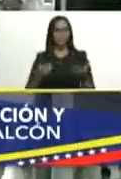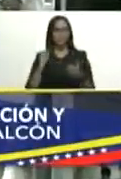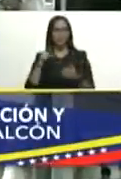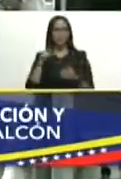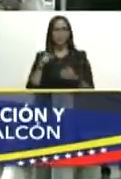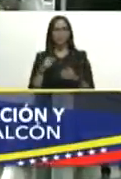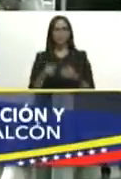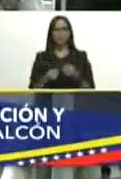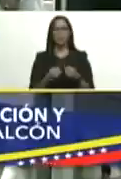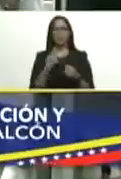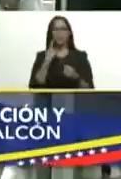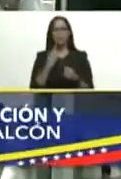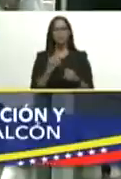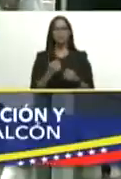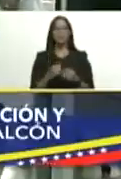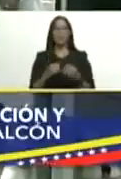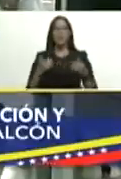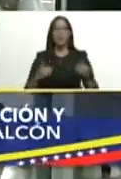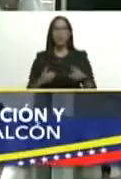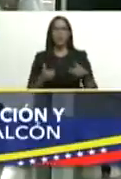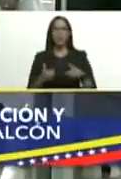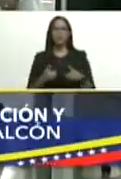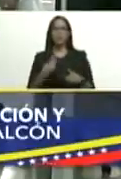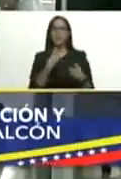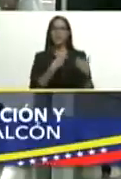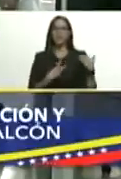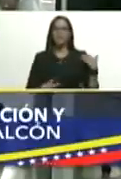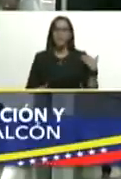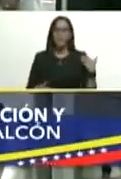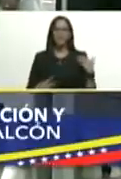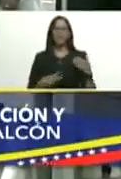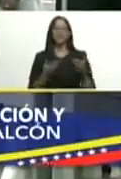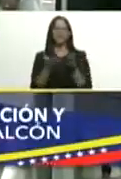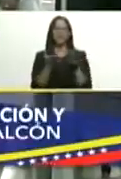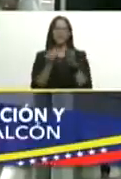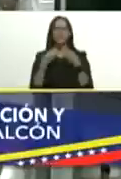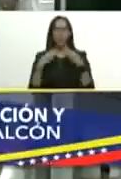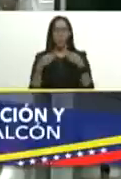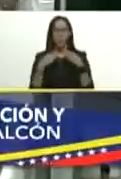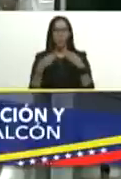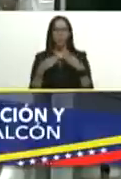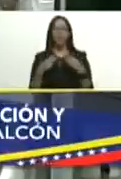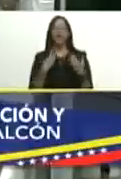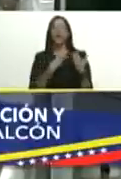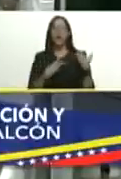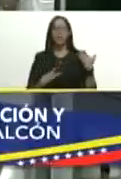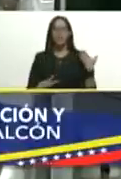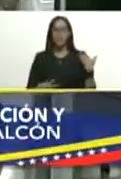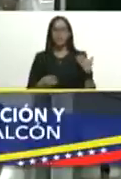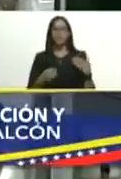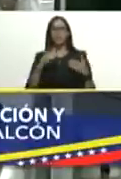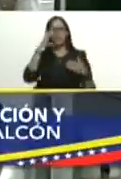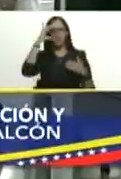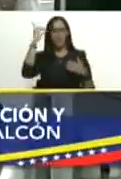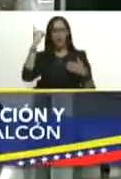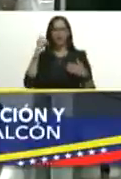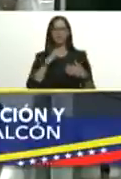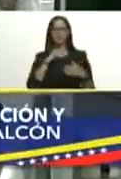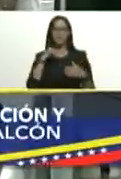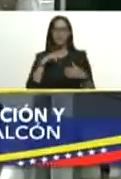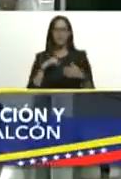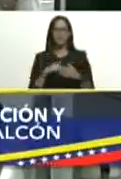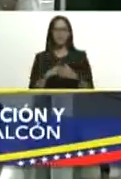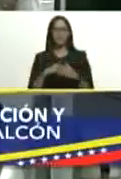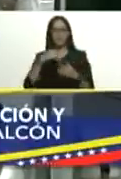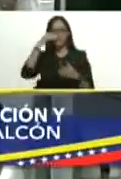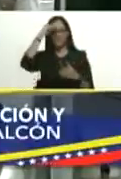en este momento, que el esfuerzo de la vicepresidencia de servicios públicos, la vicepresidenta Delcy Rodríguez, nuestro general